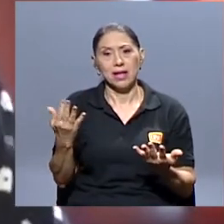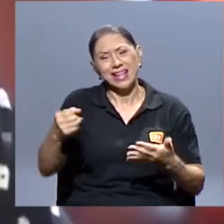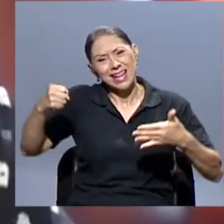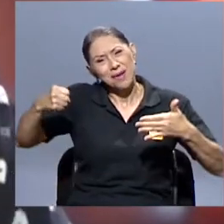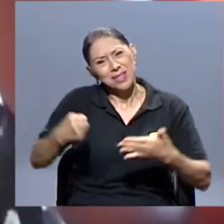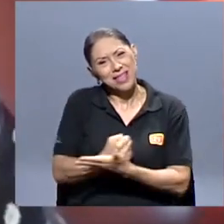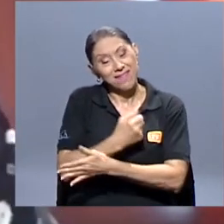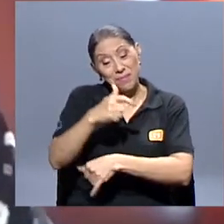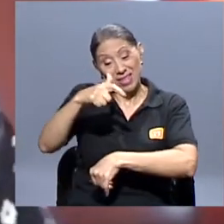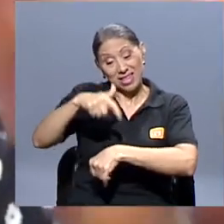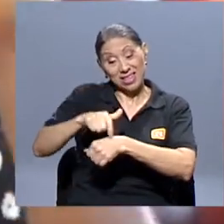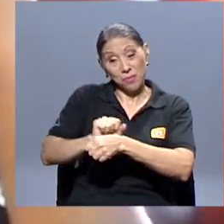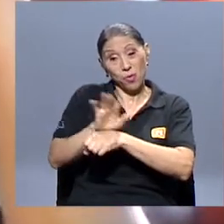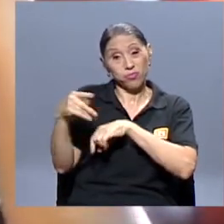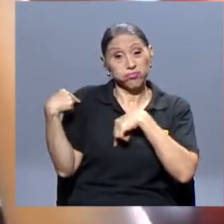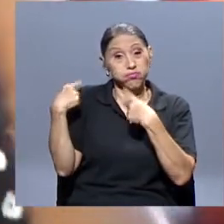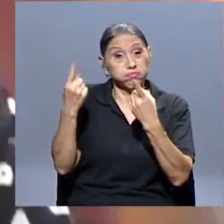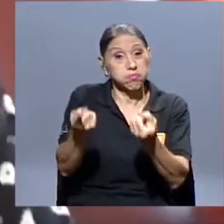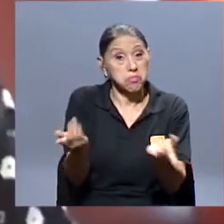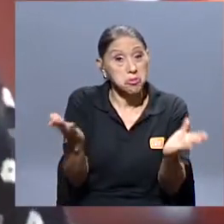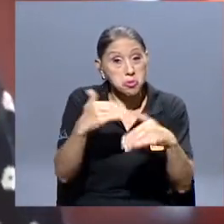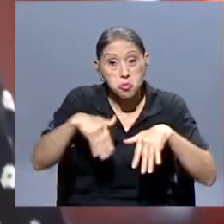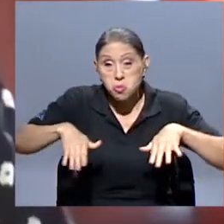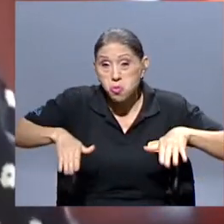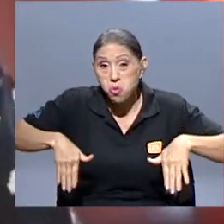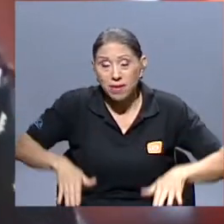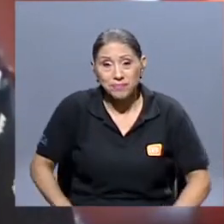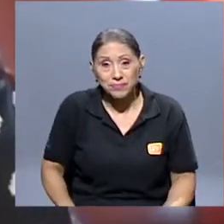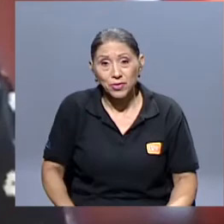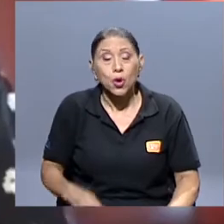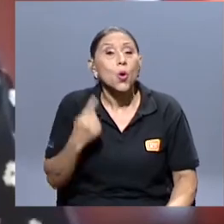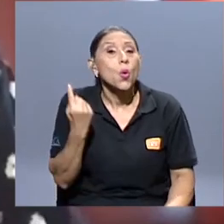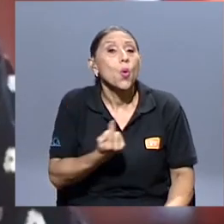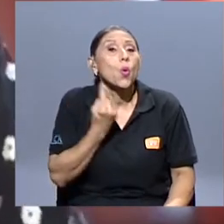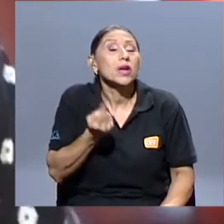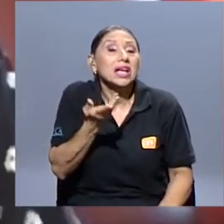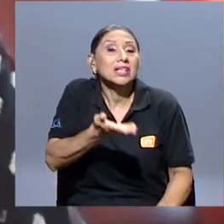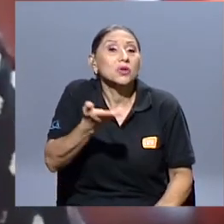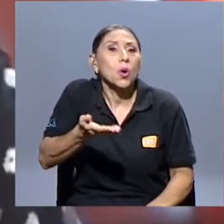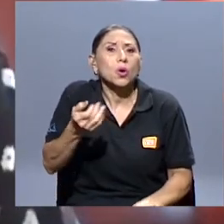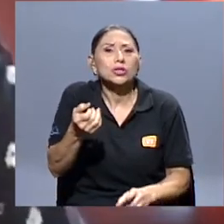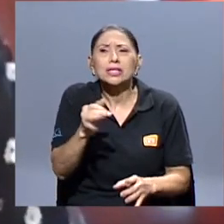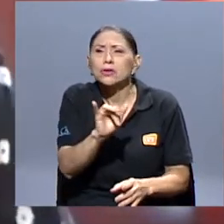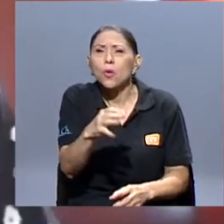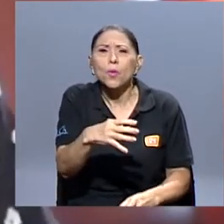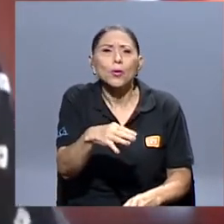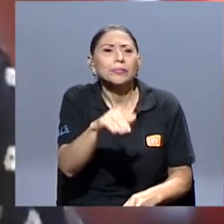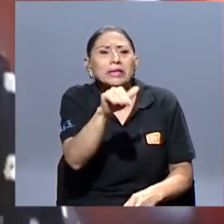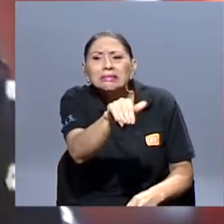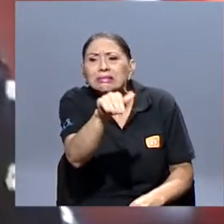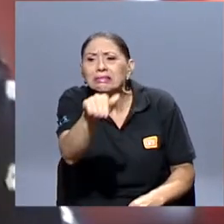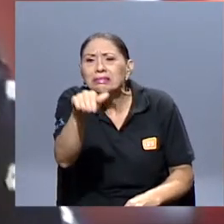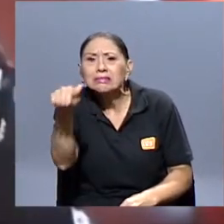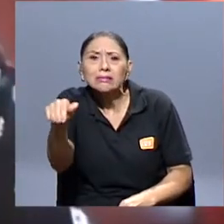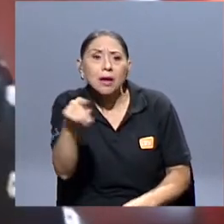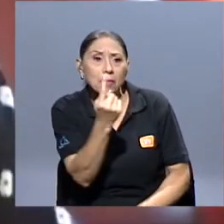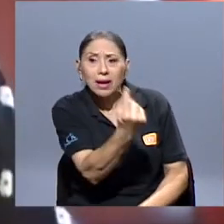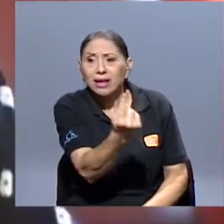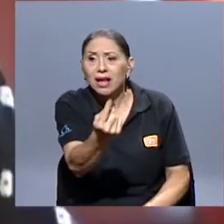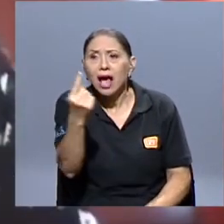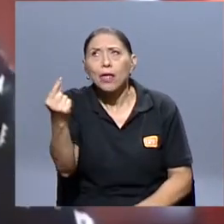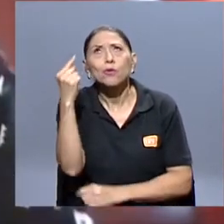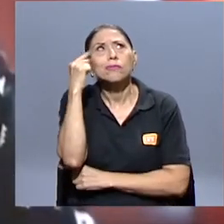ausente durante la pandemia. Las únicas apelaciones que se han hecho han sido puramente a conciencia, y esto no es un asunto